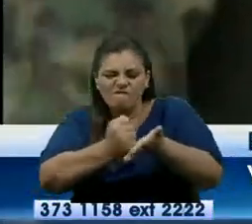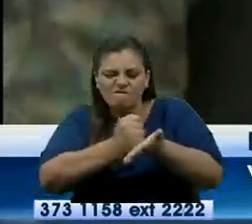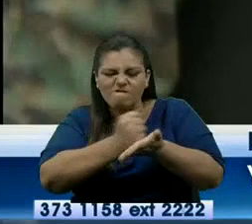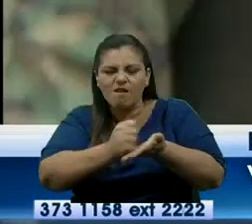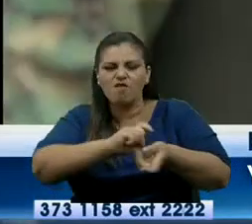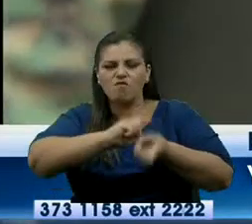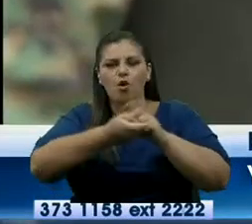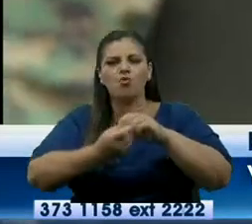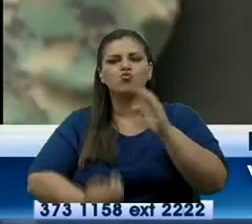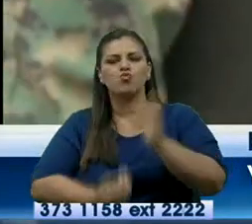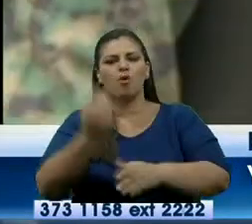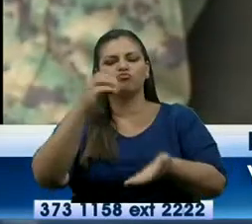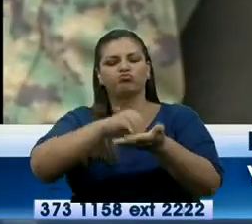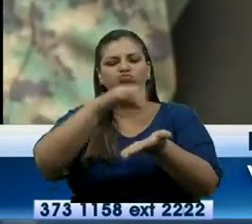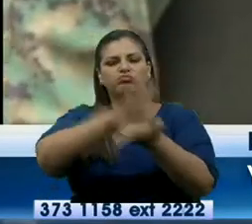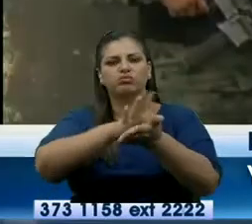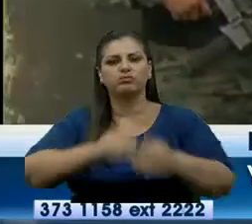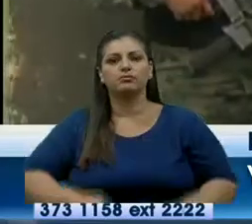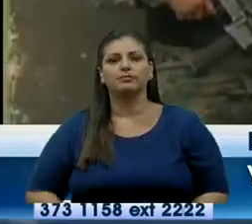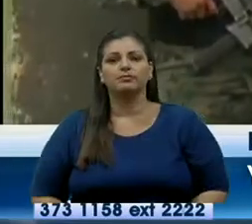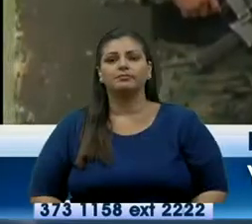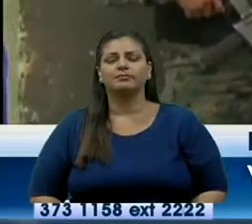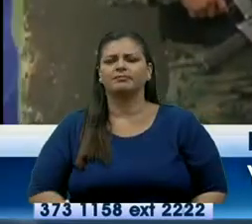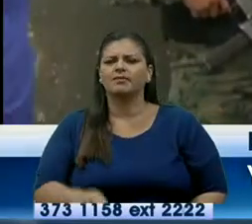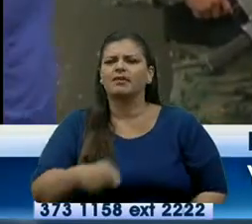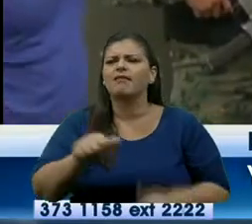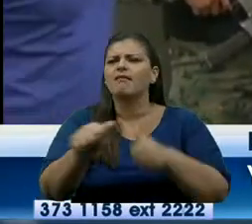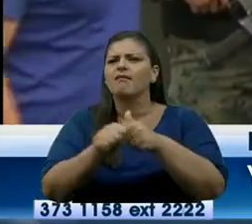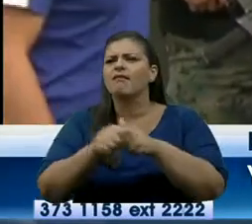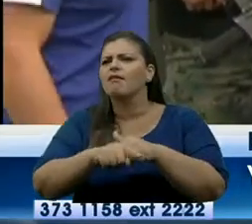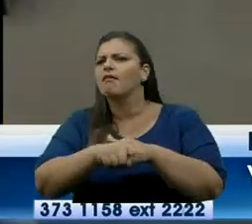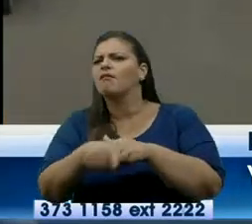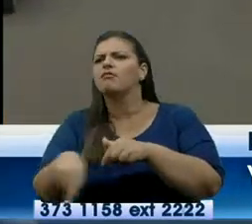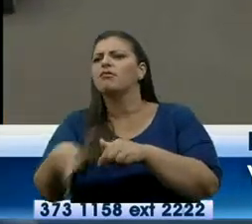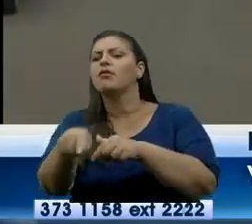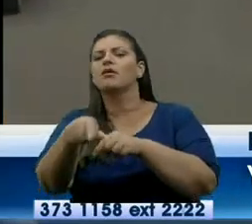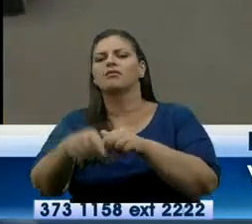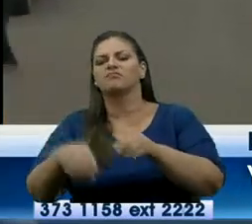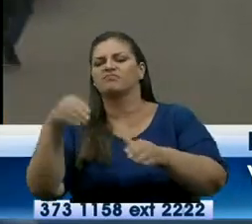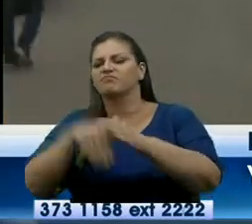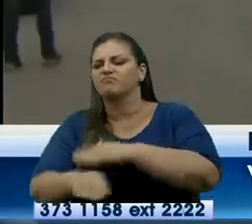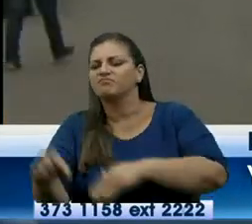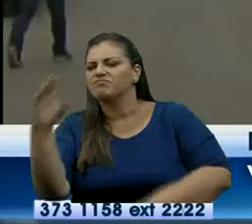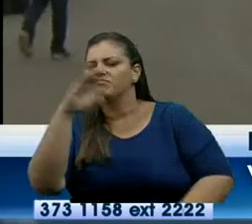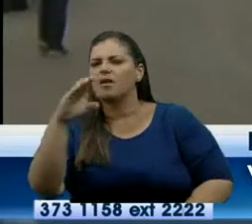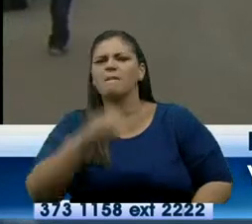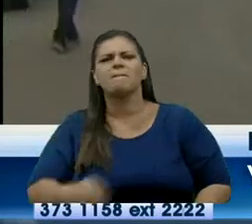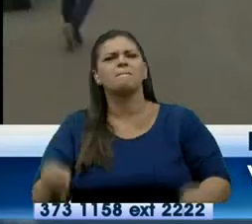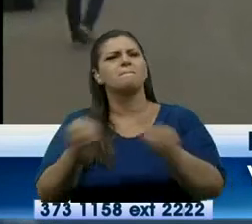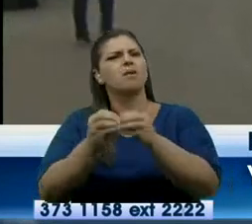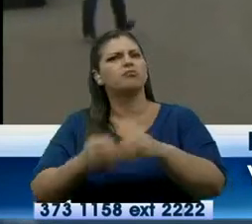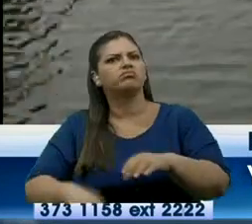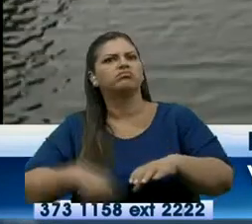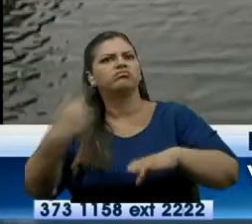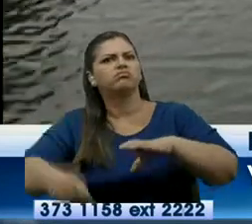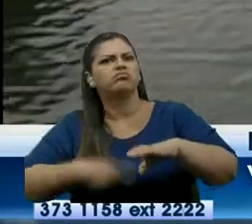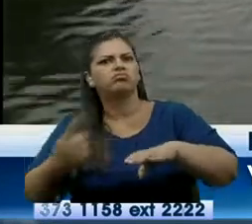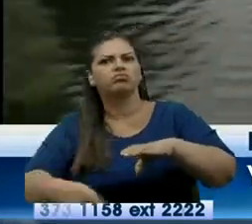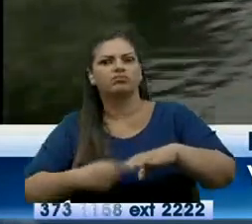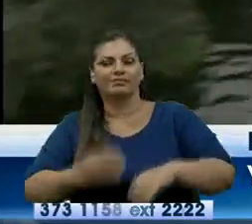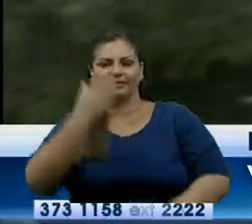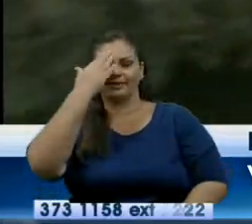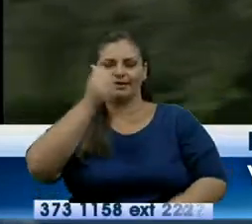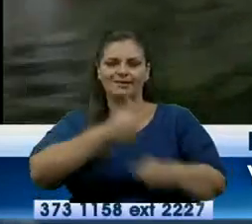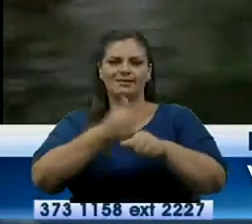de un domicilio a pocos metros. Las investigaciones indican que se aprovechaba la cercanía del estero salado para